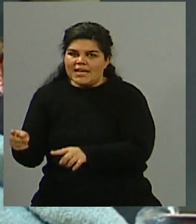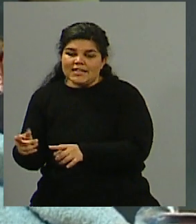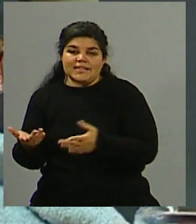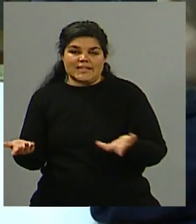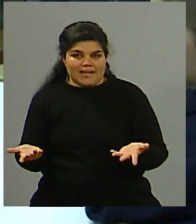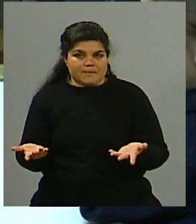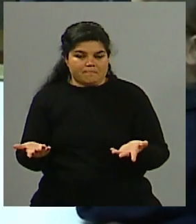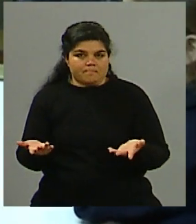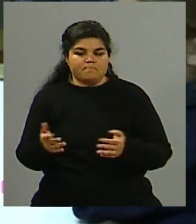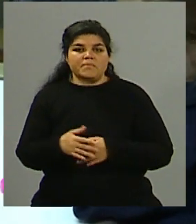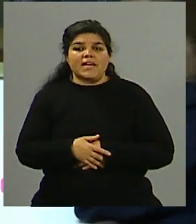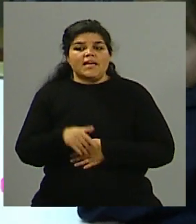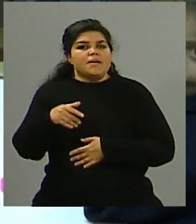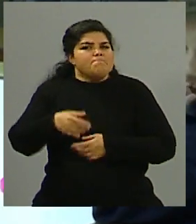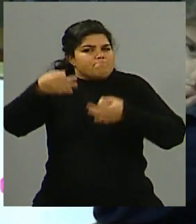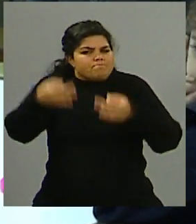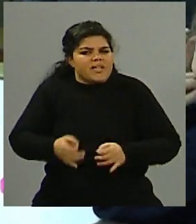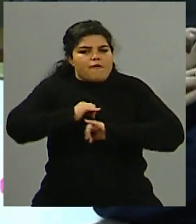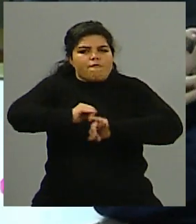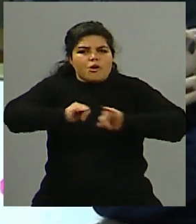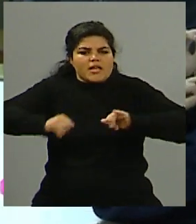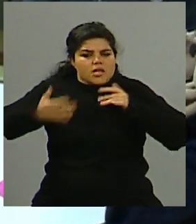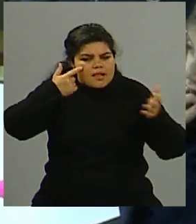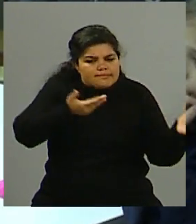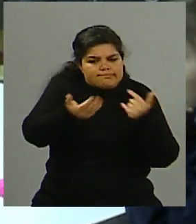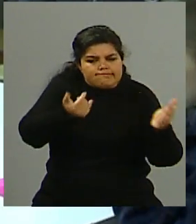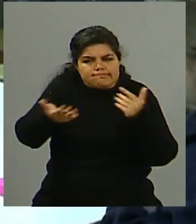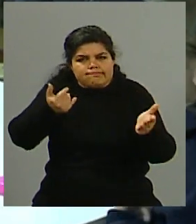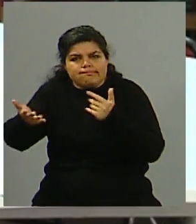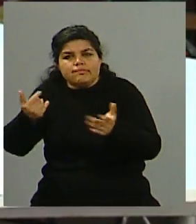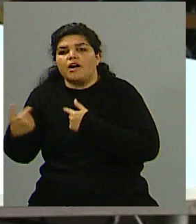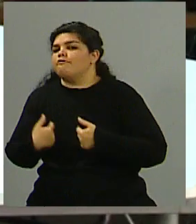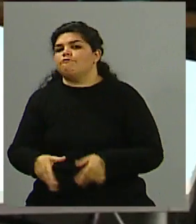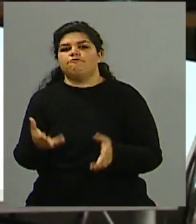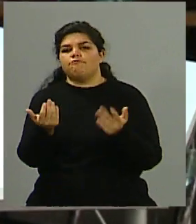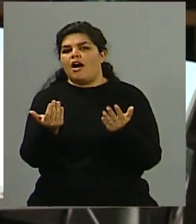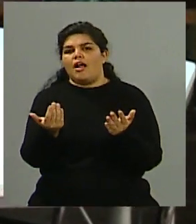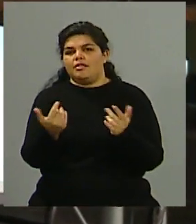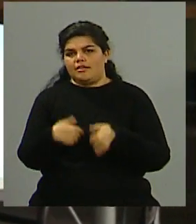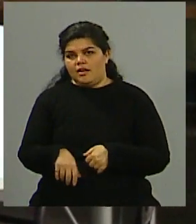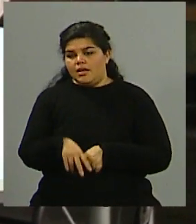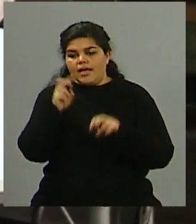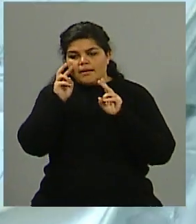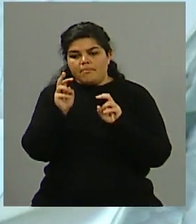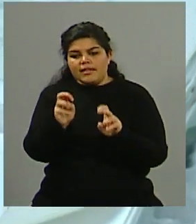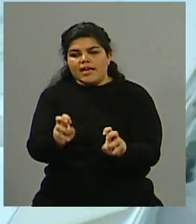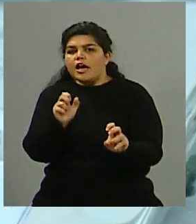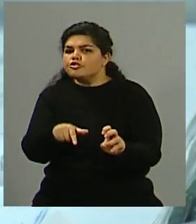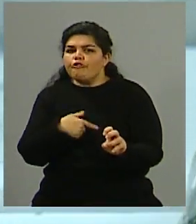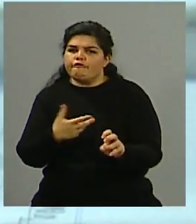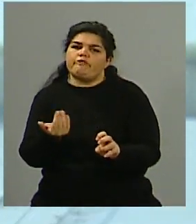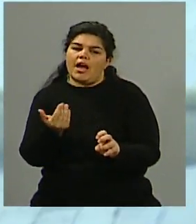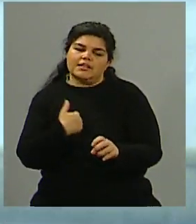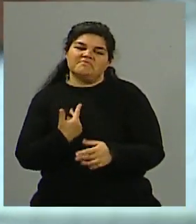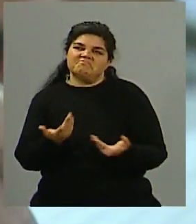todavía no tenemos suficiente información en el sentido de investigaciones, ¿no? Uno conclusiones tiene,